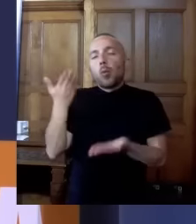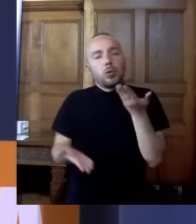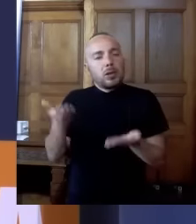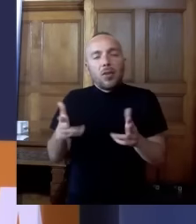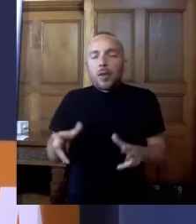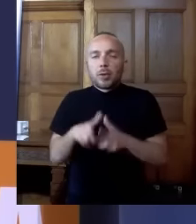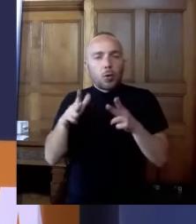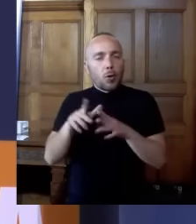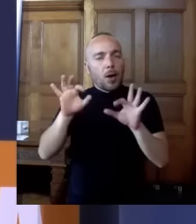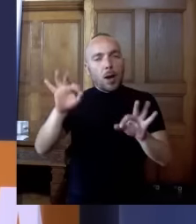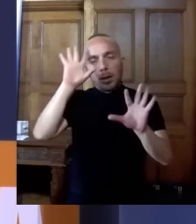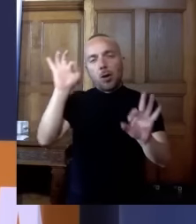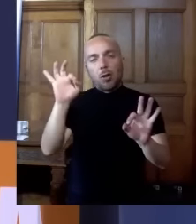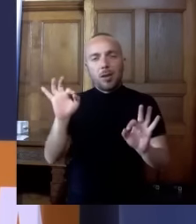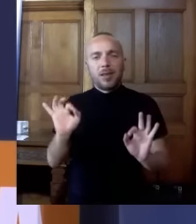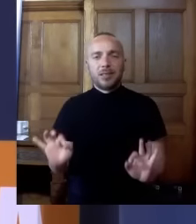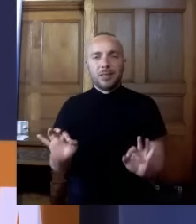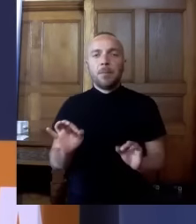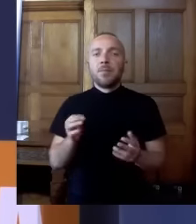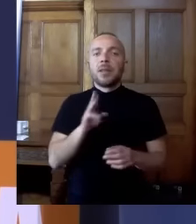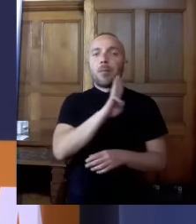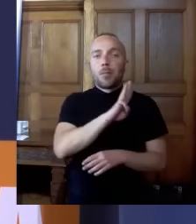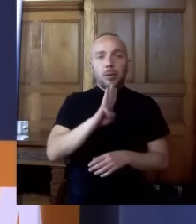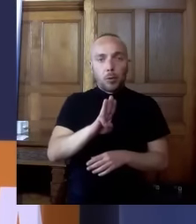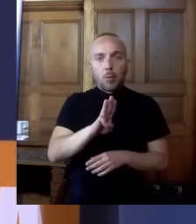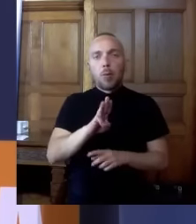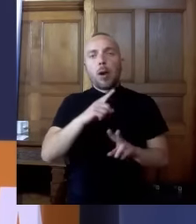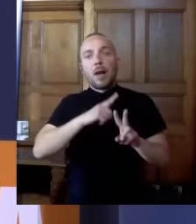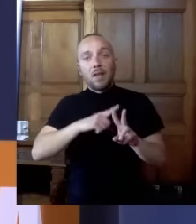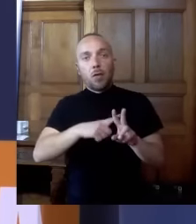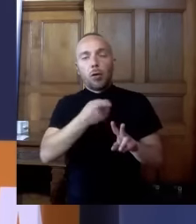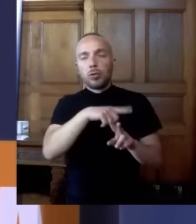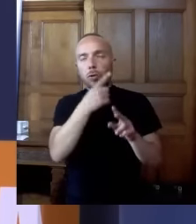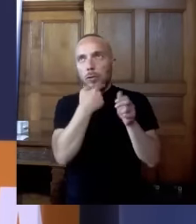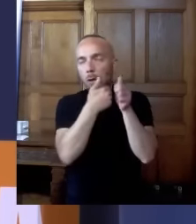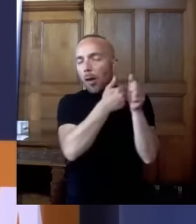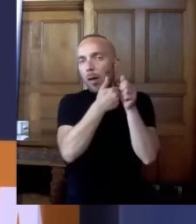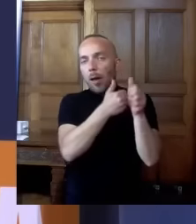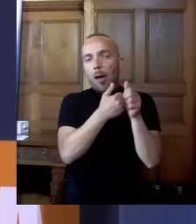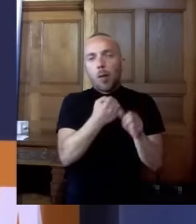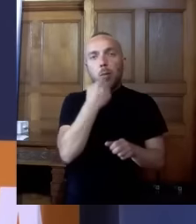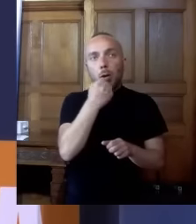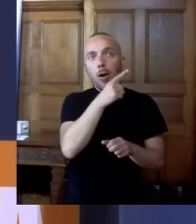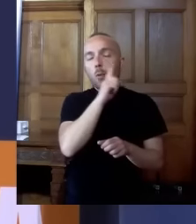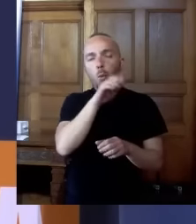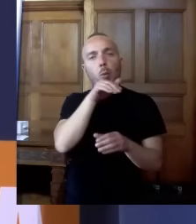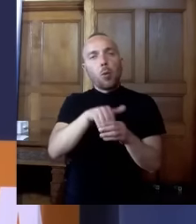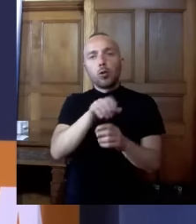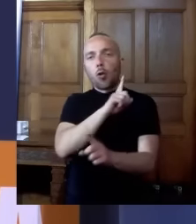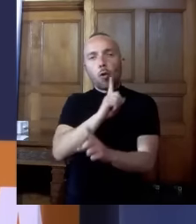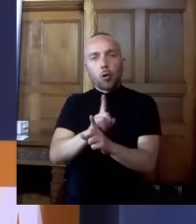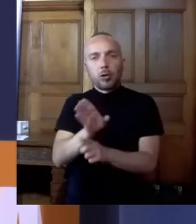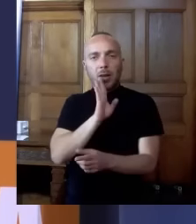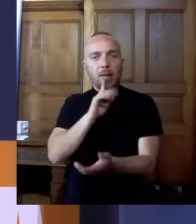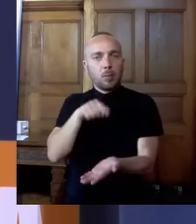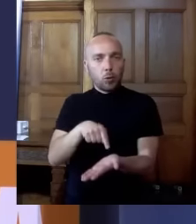Justicia social y el partido popular y vox que son Auténticos lacayos del Poder y ya lo sabíamos votaron en contra del impuesto pero es